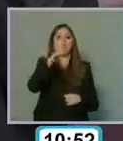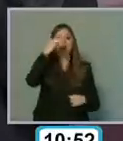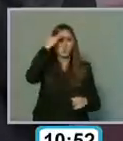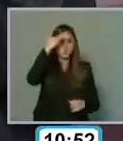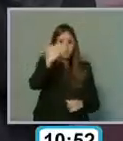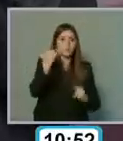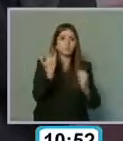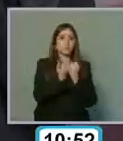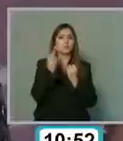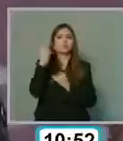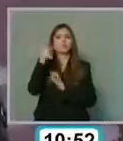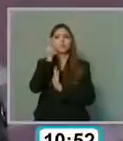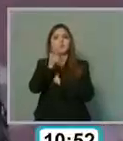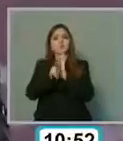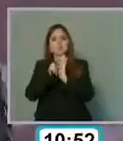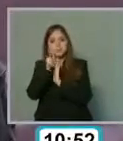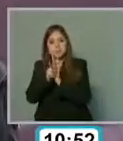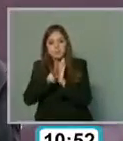fluya. videos hasta